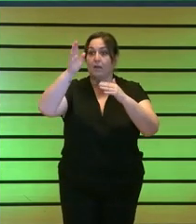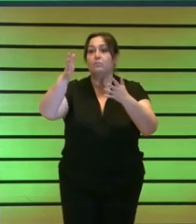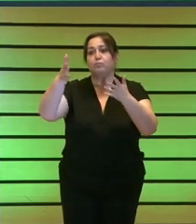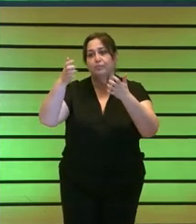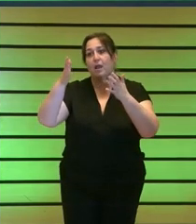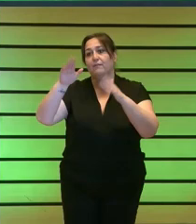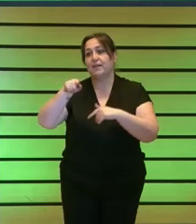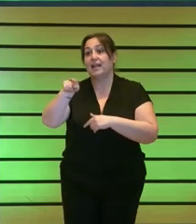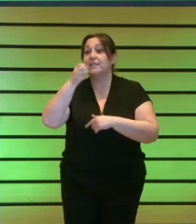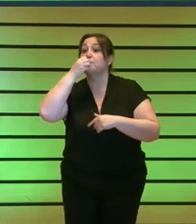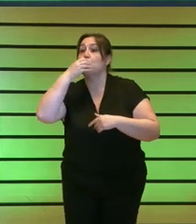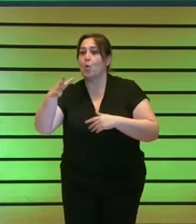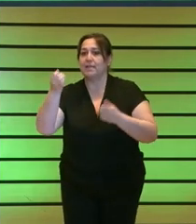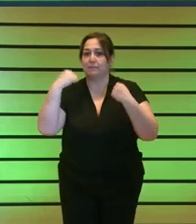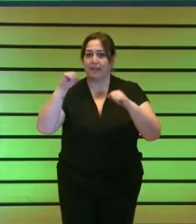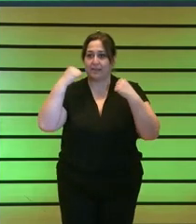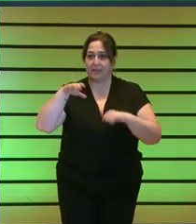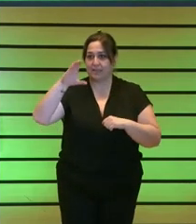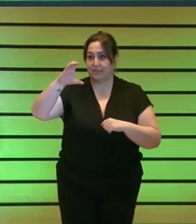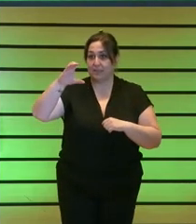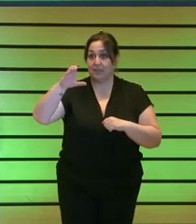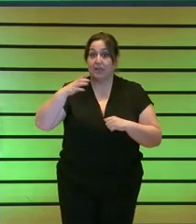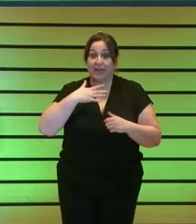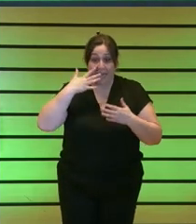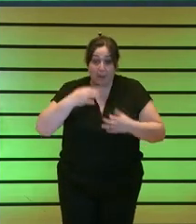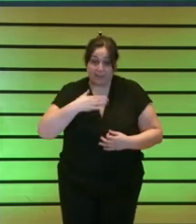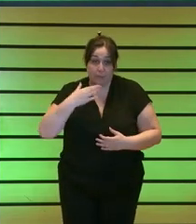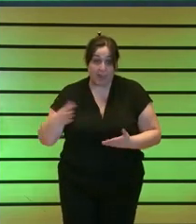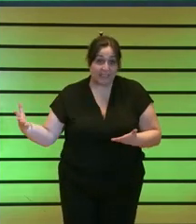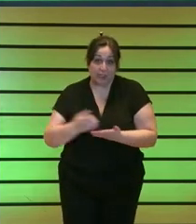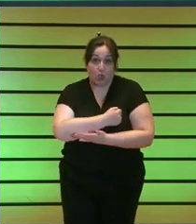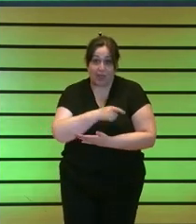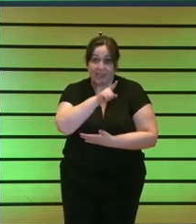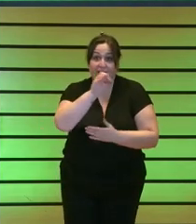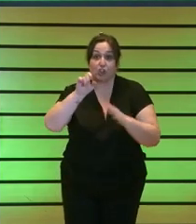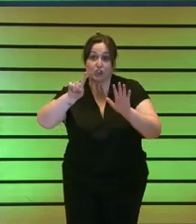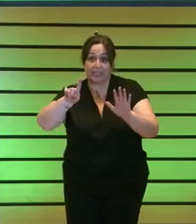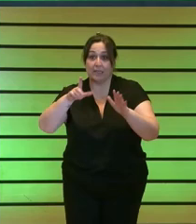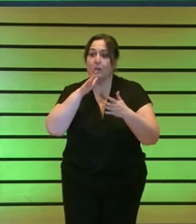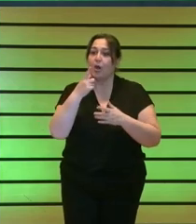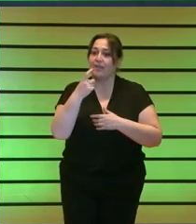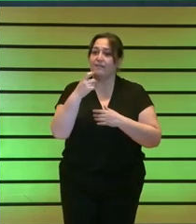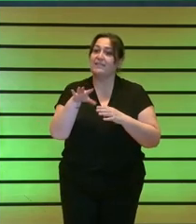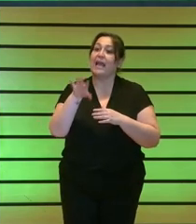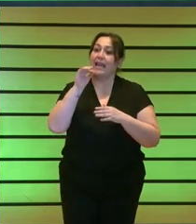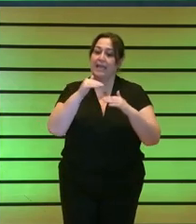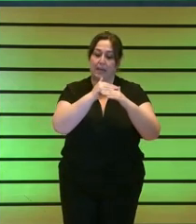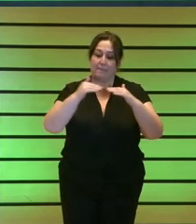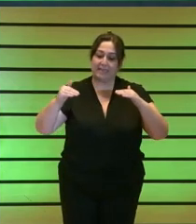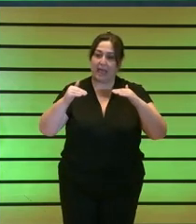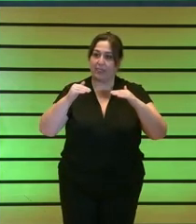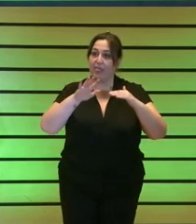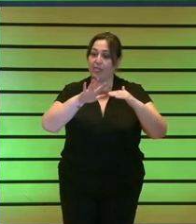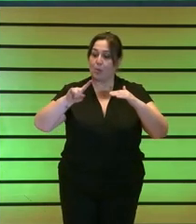las que hemos llamado buenas prácticas realmente podían ser todas pero hemos tenido que elegir las que estaban por encima de este valor central